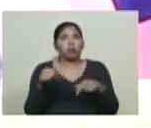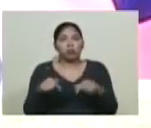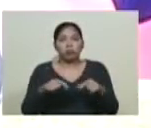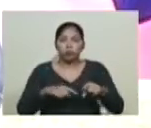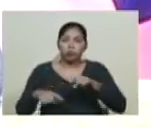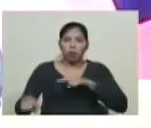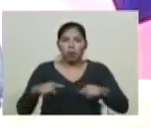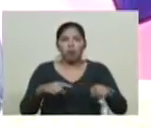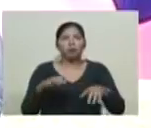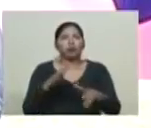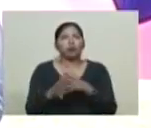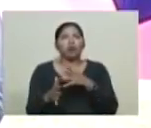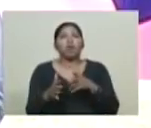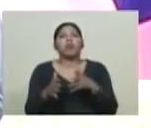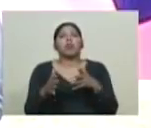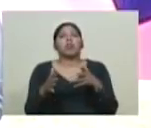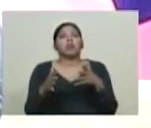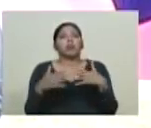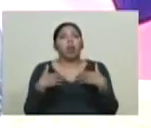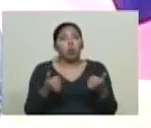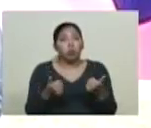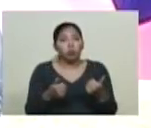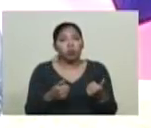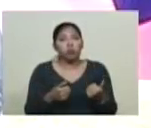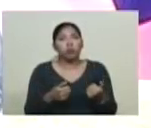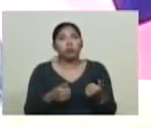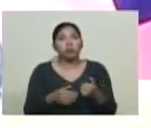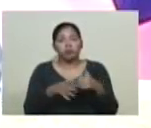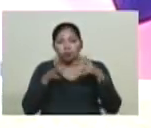en esta área con todo el equipo de